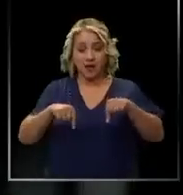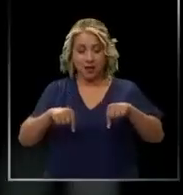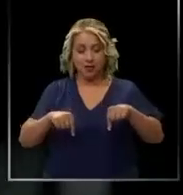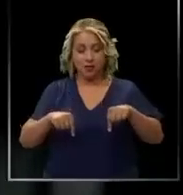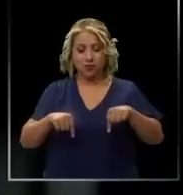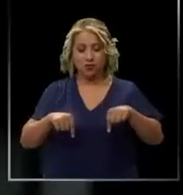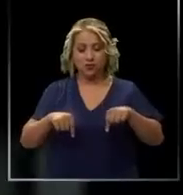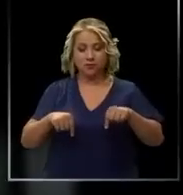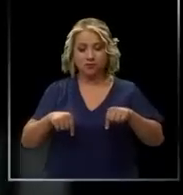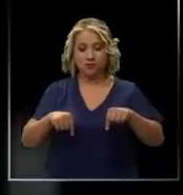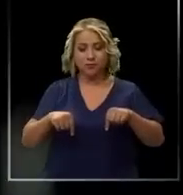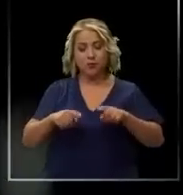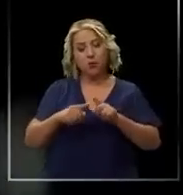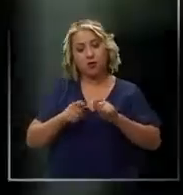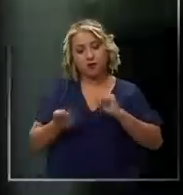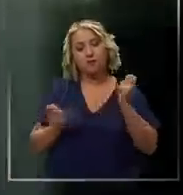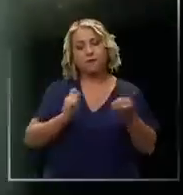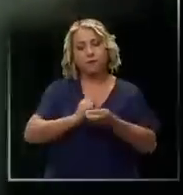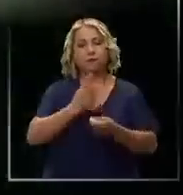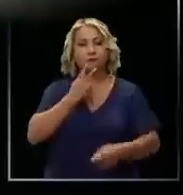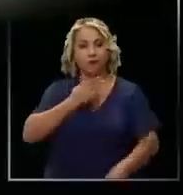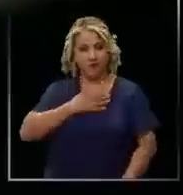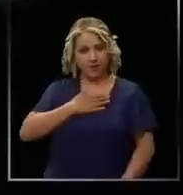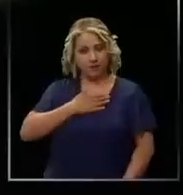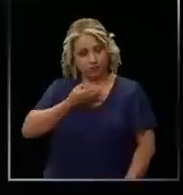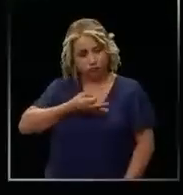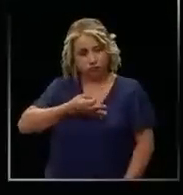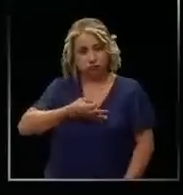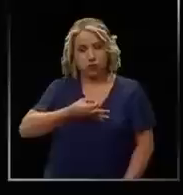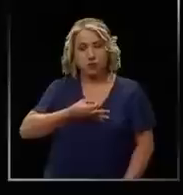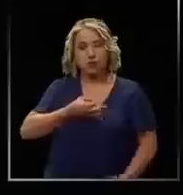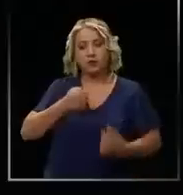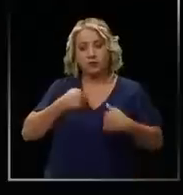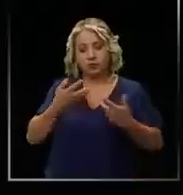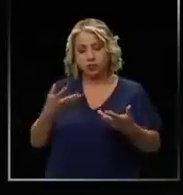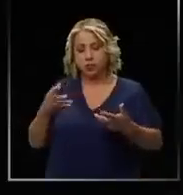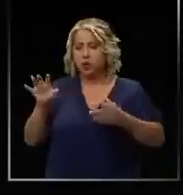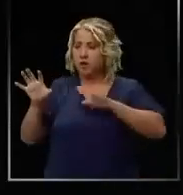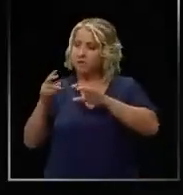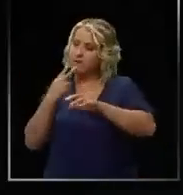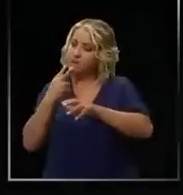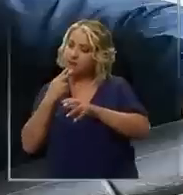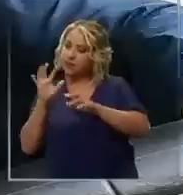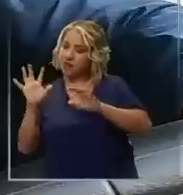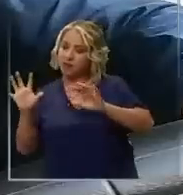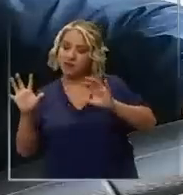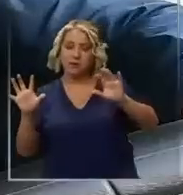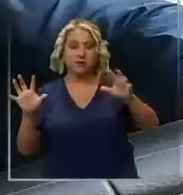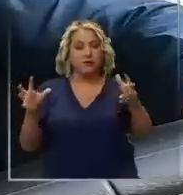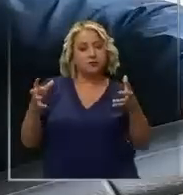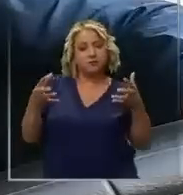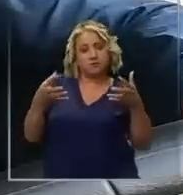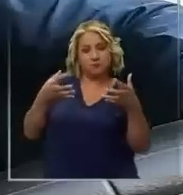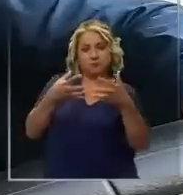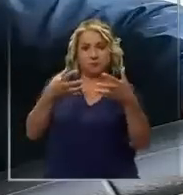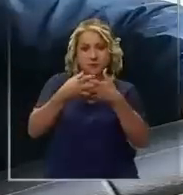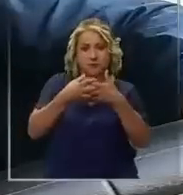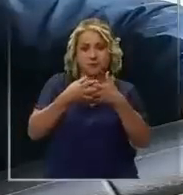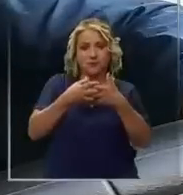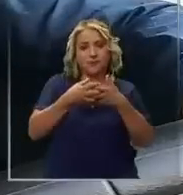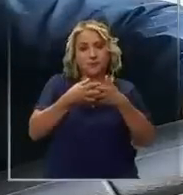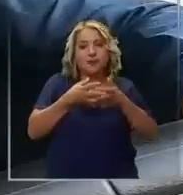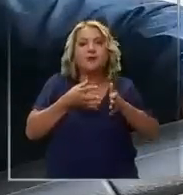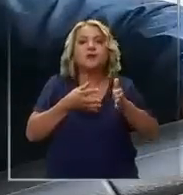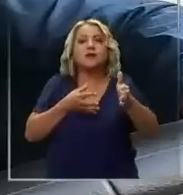una forma de vida real. O sea, finalmente tú terminas acomodando tu vida un poco al ritmo de